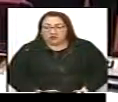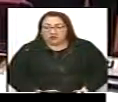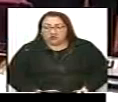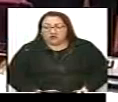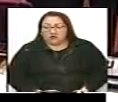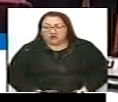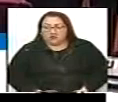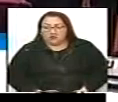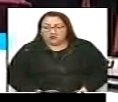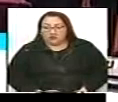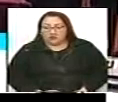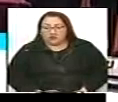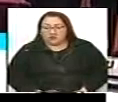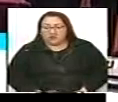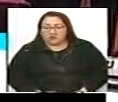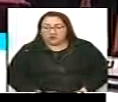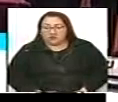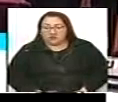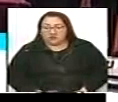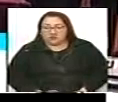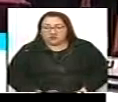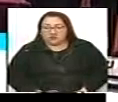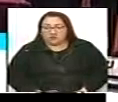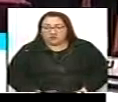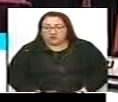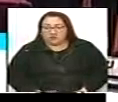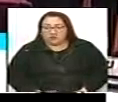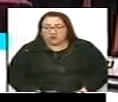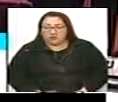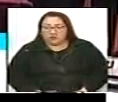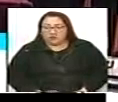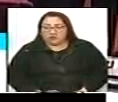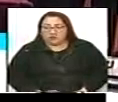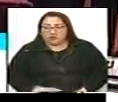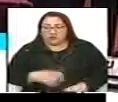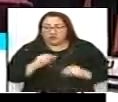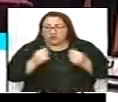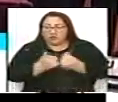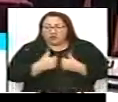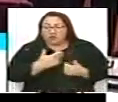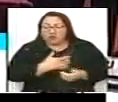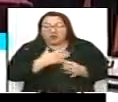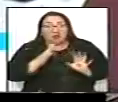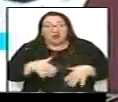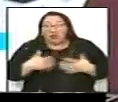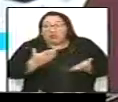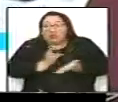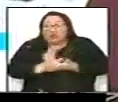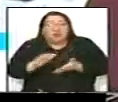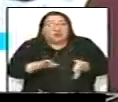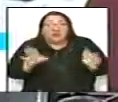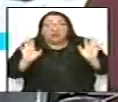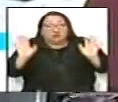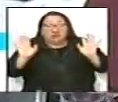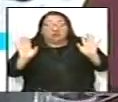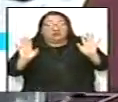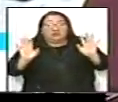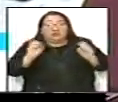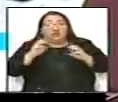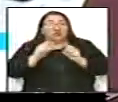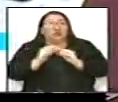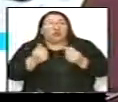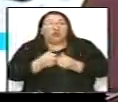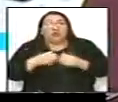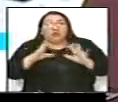Congresista Ceballos, puede contestar. Está claro que algunas bancadas se sienten aludidas, pues, señor presidente, yo no puedo evitar eso, ¿no? Yo no he mencionado ninguna